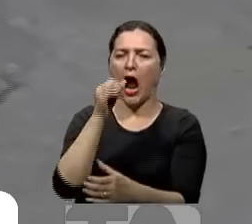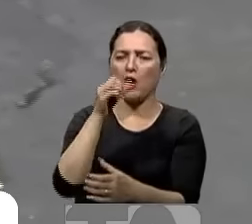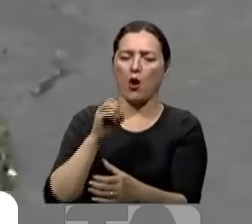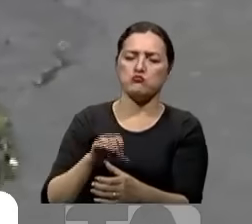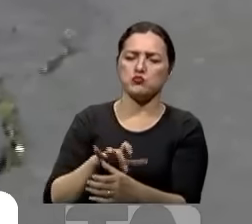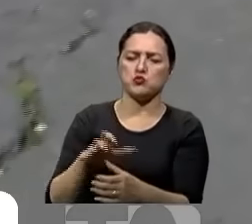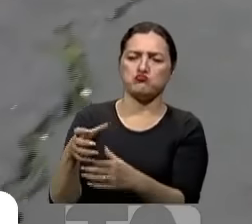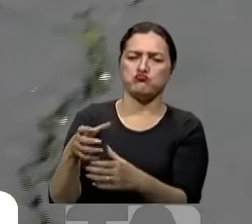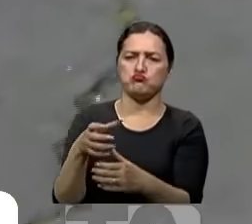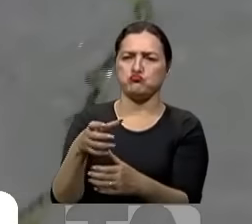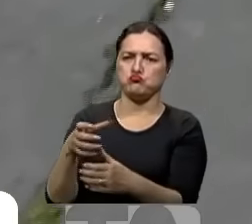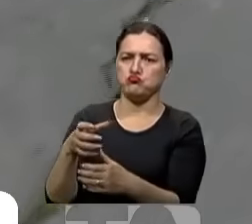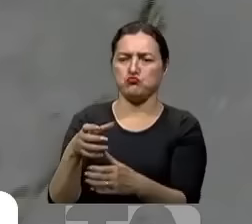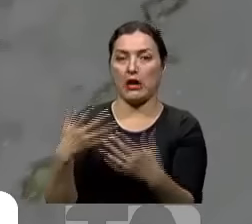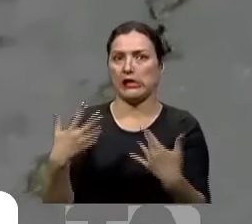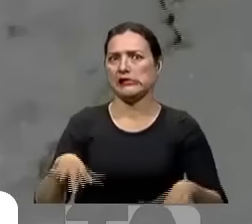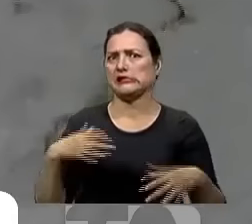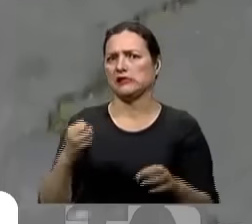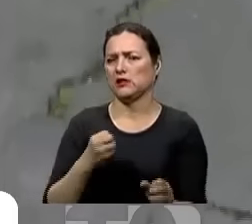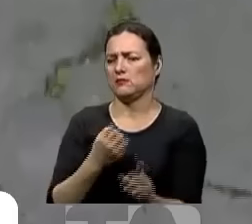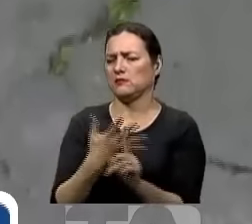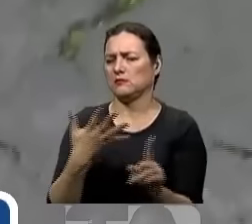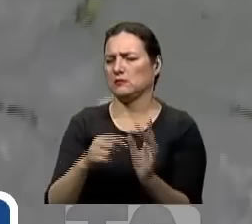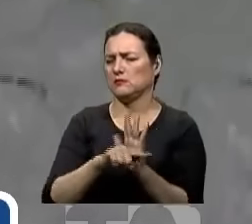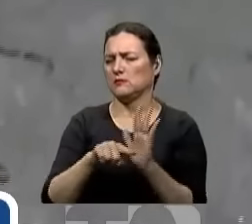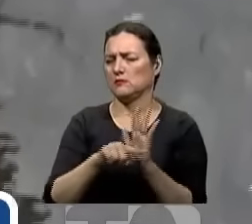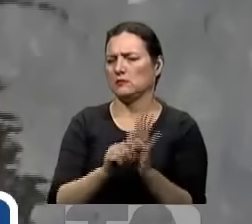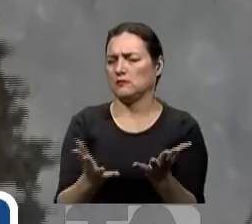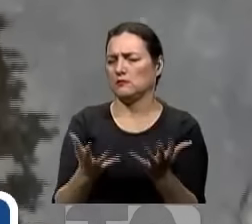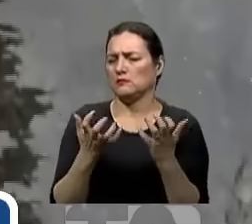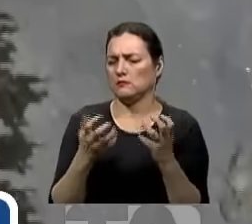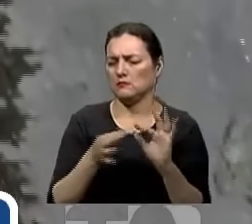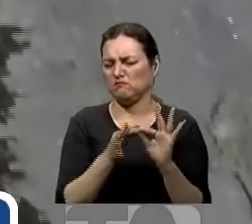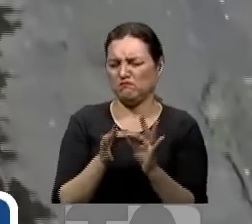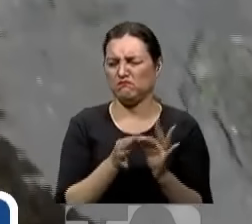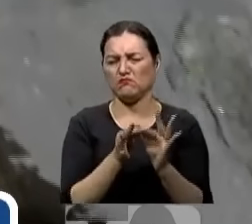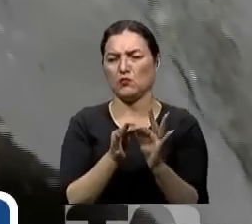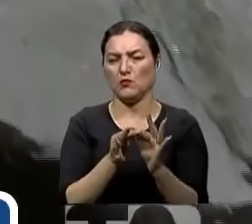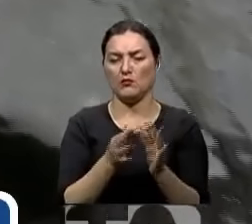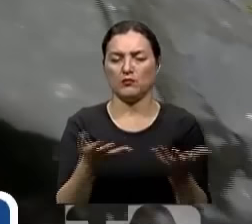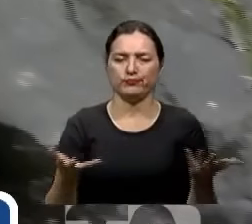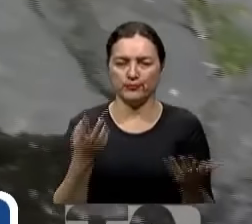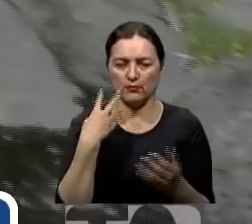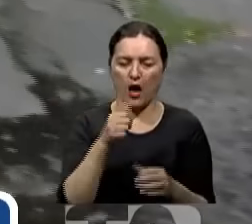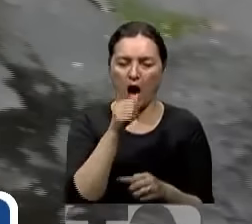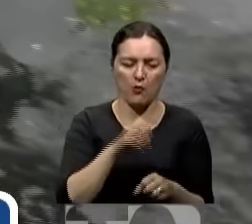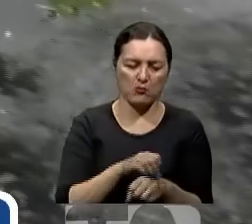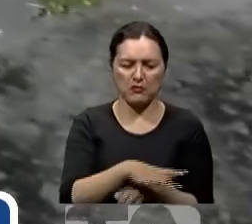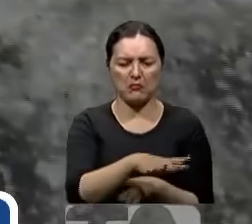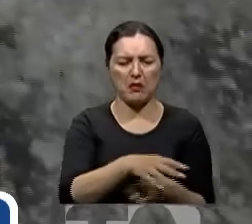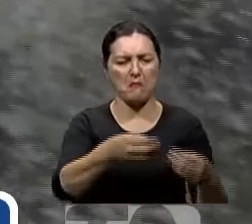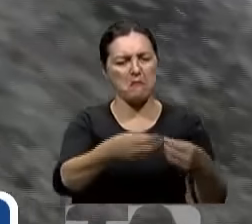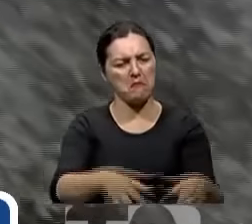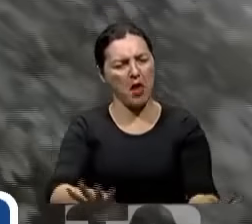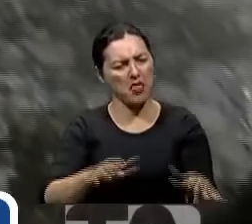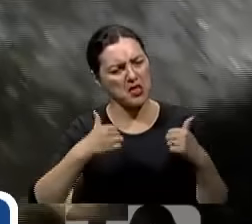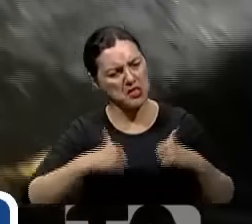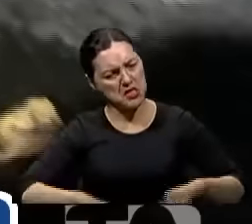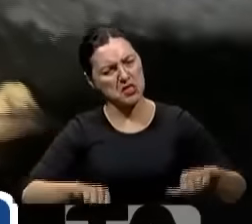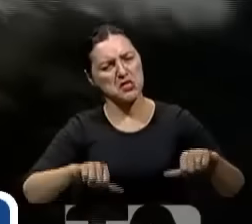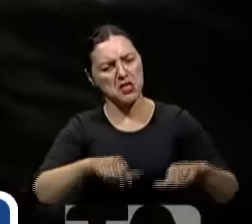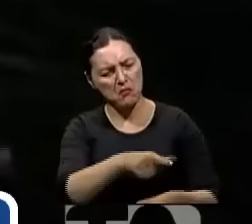a las columnas, ¿no? Entonces nosotros no queremos que esto se arregle. Más que todo es lo triste que se vaya agua limpia, es agua pura, que